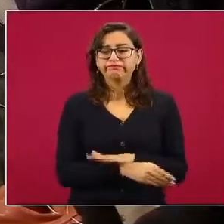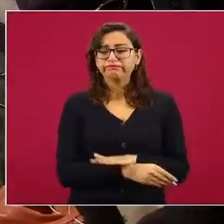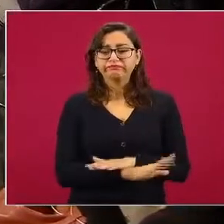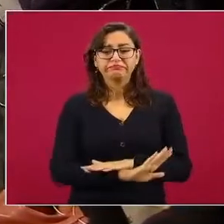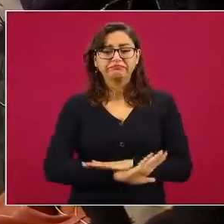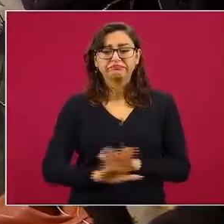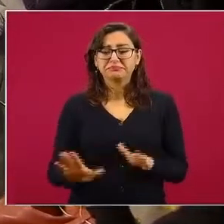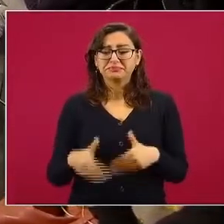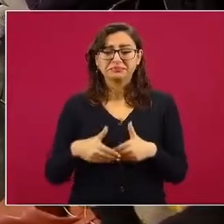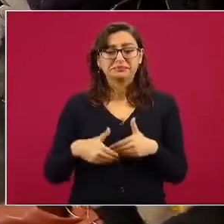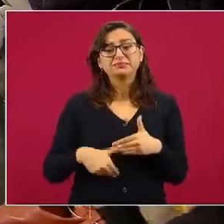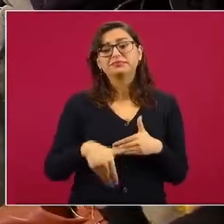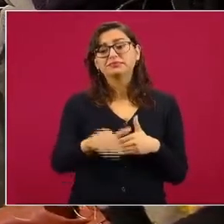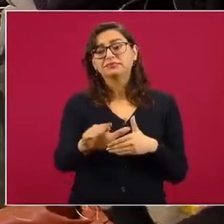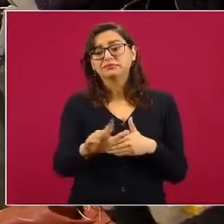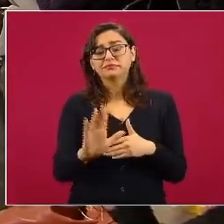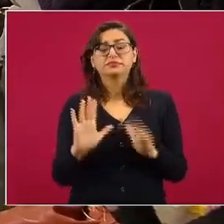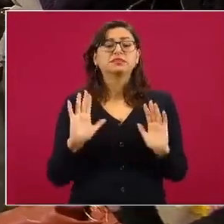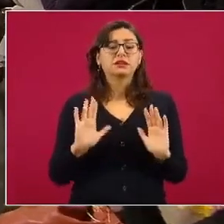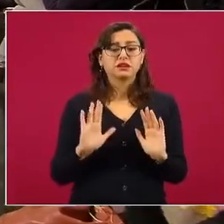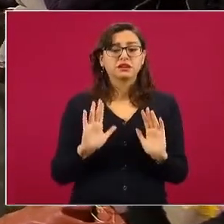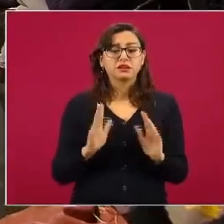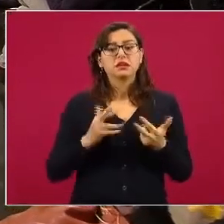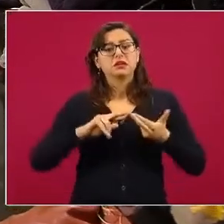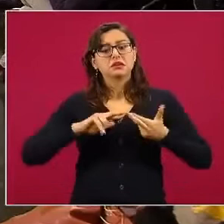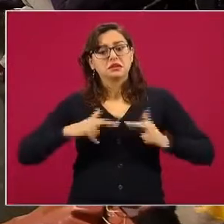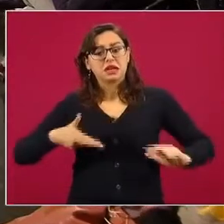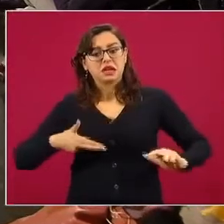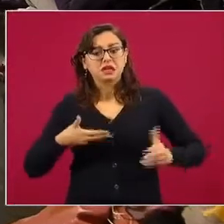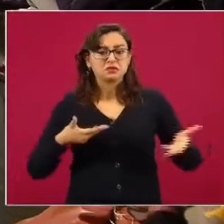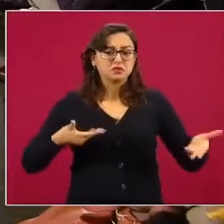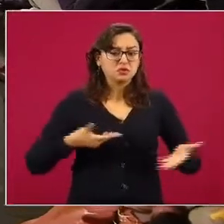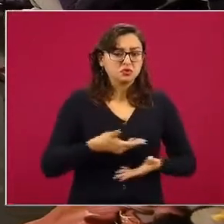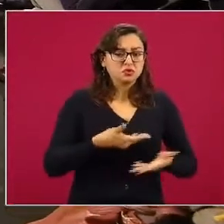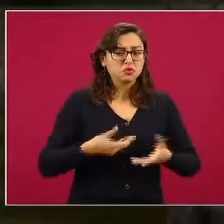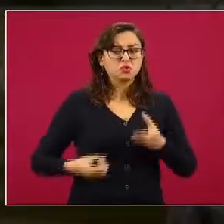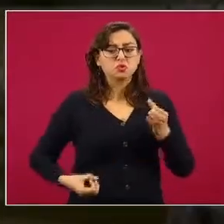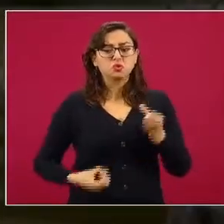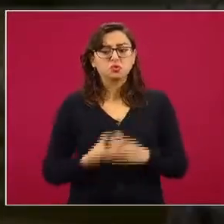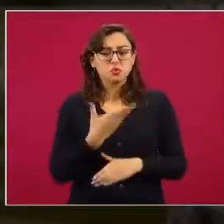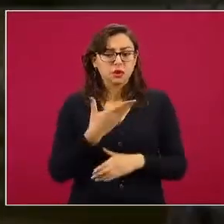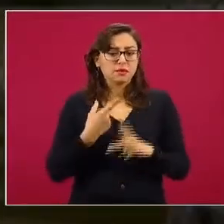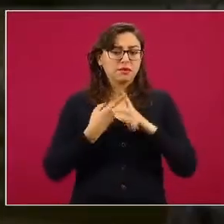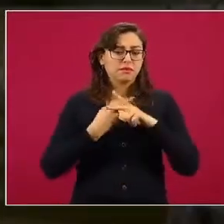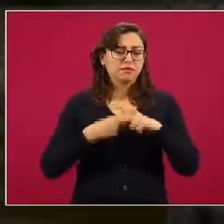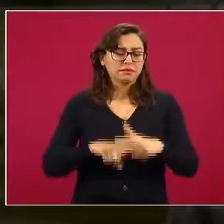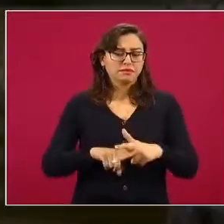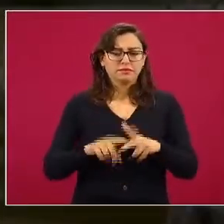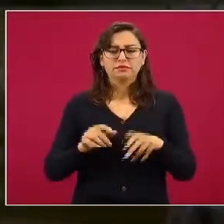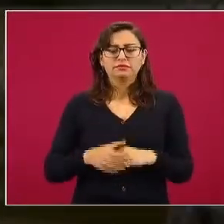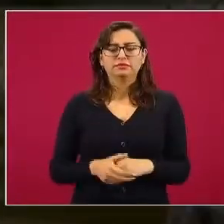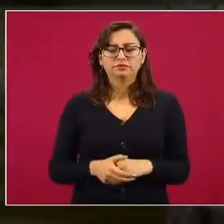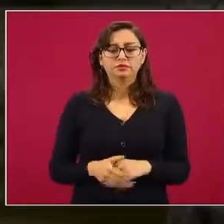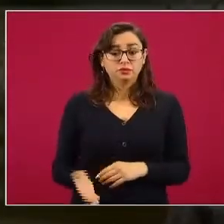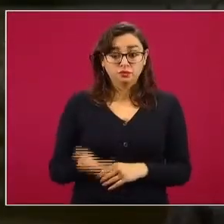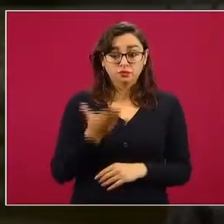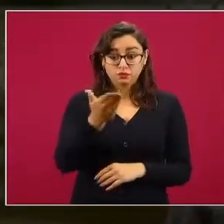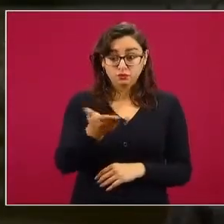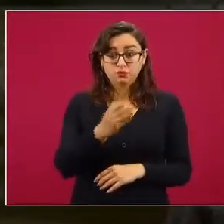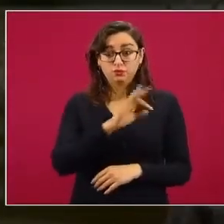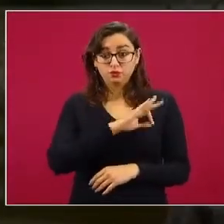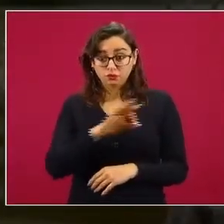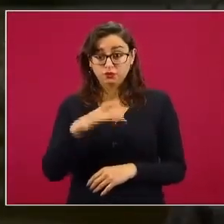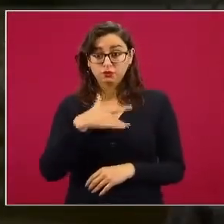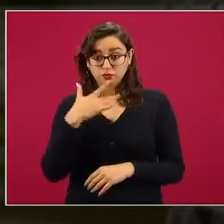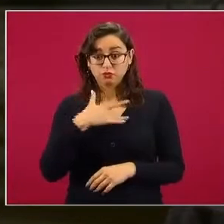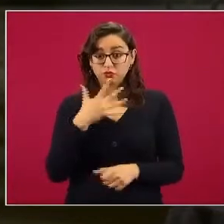generar un relanzamiento de la relación bilateral entre México y España. Quisiera preguntarle a usted, ¿esto es suficiente